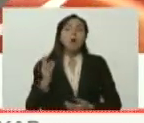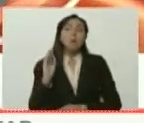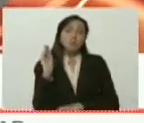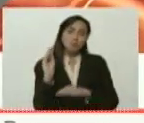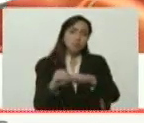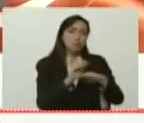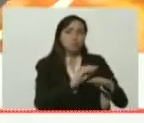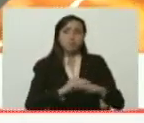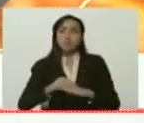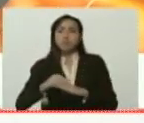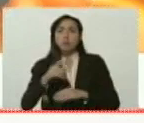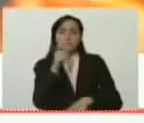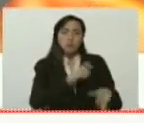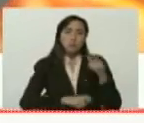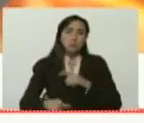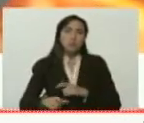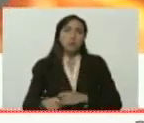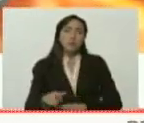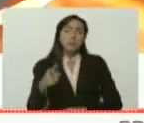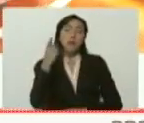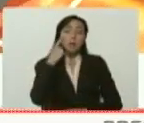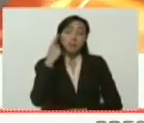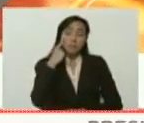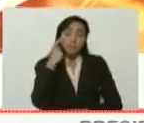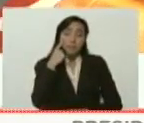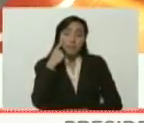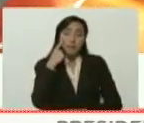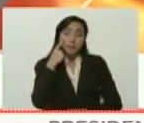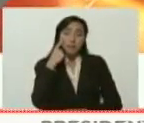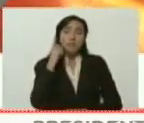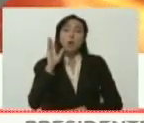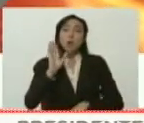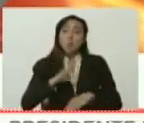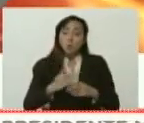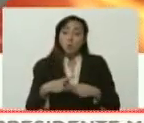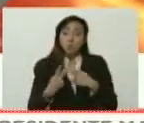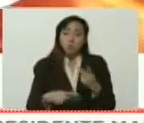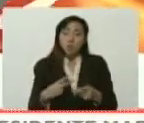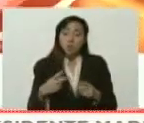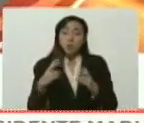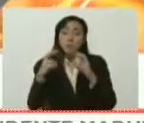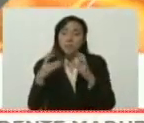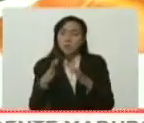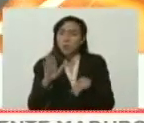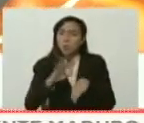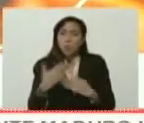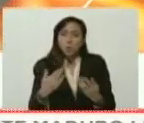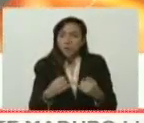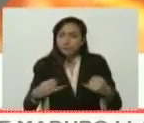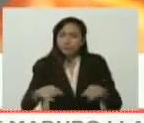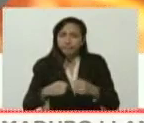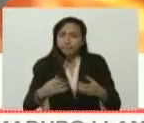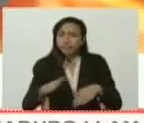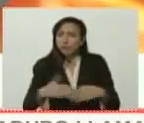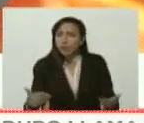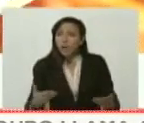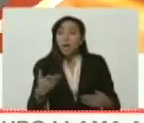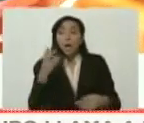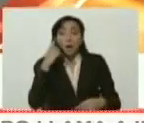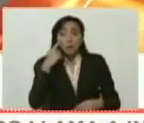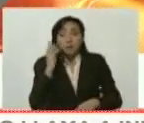a que nos mantengamos alerta. Estamos en un proceso de investigación sobre este hecho para determinar si fue ampa común o un